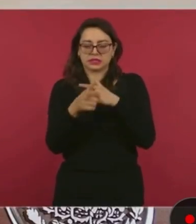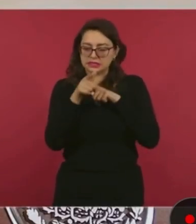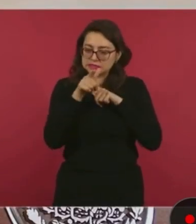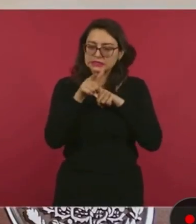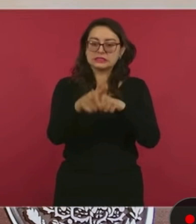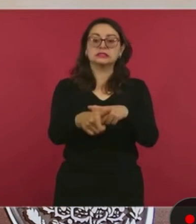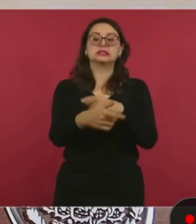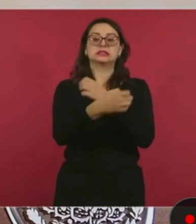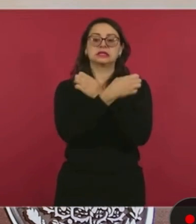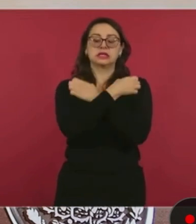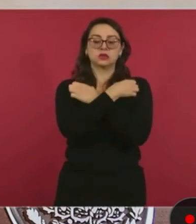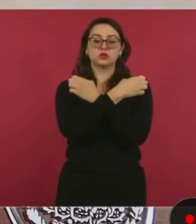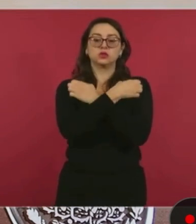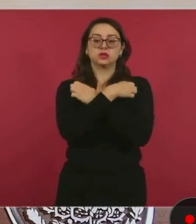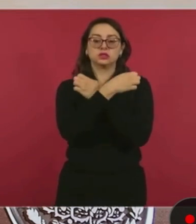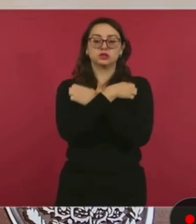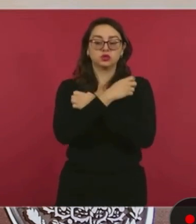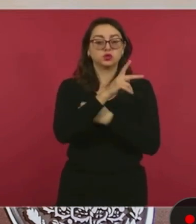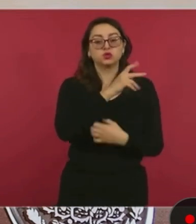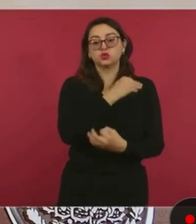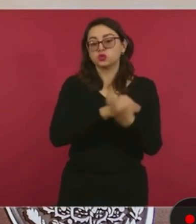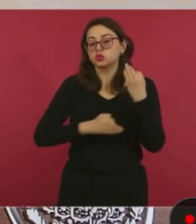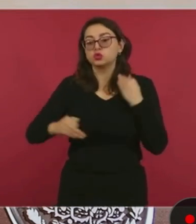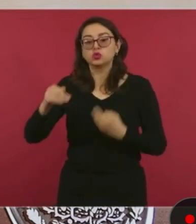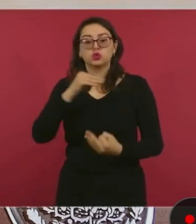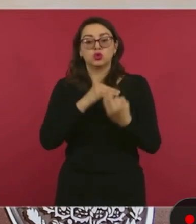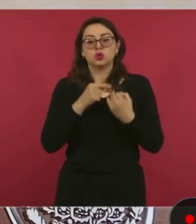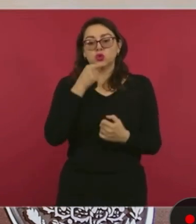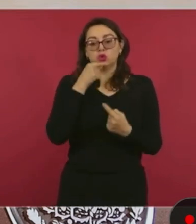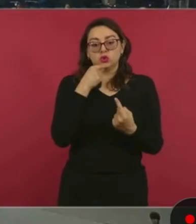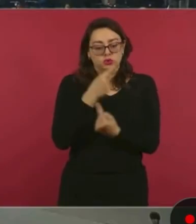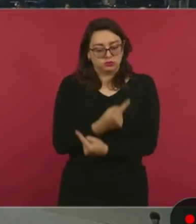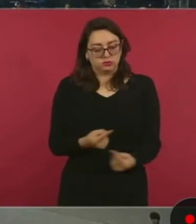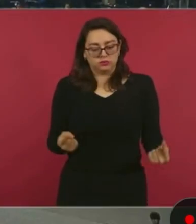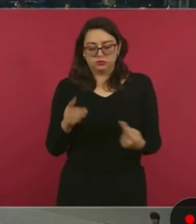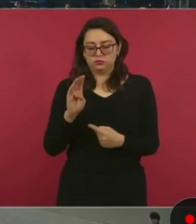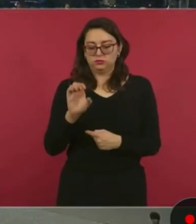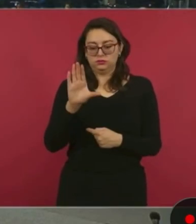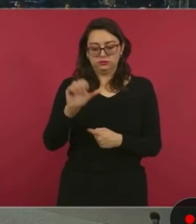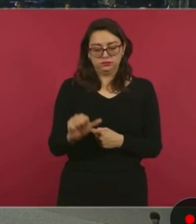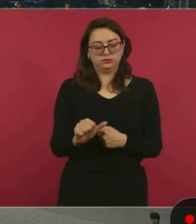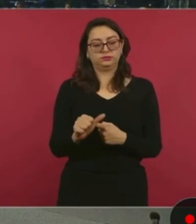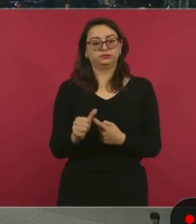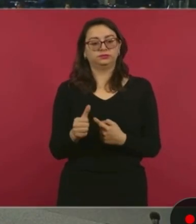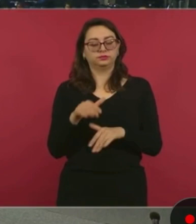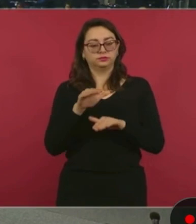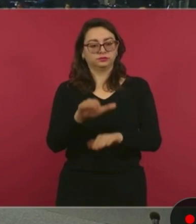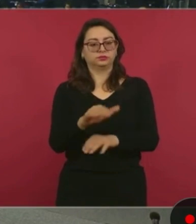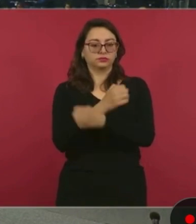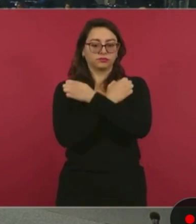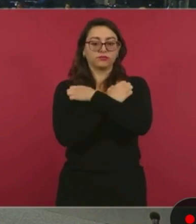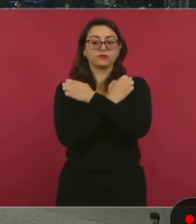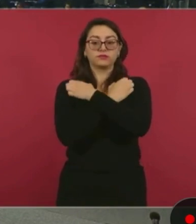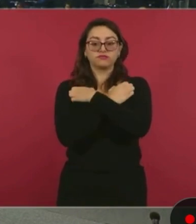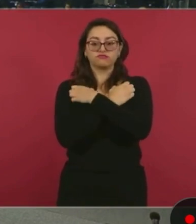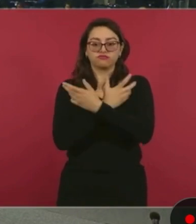para que todos los niños cuenten con su beca. Entonces, se podría avanzar